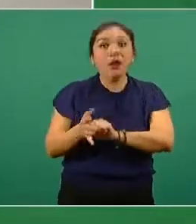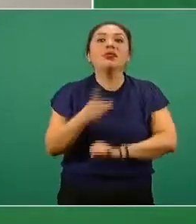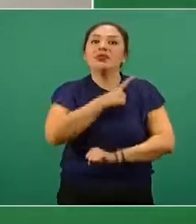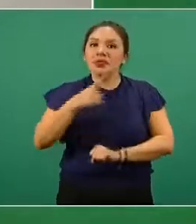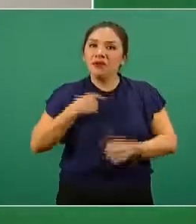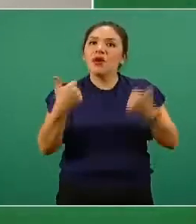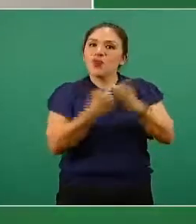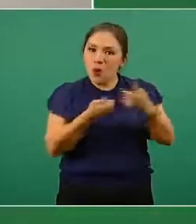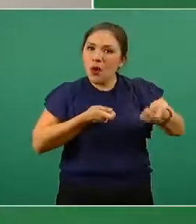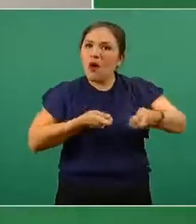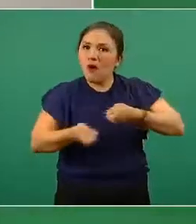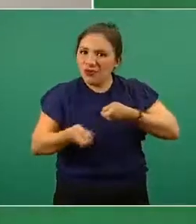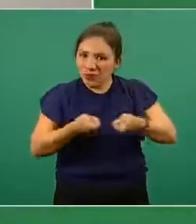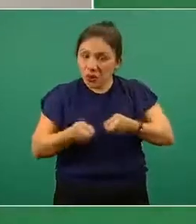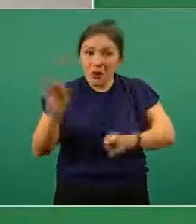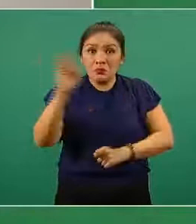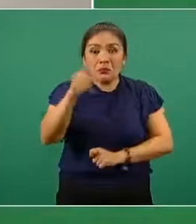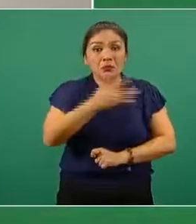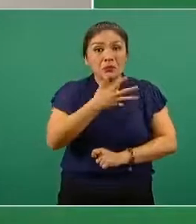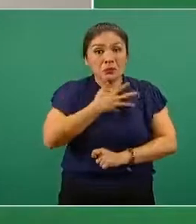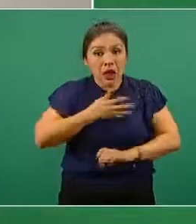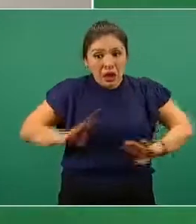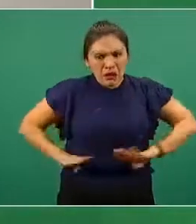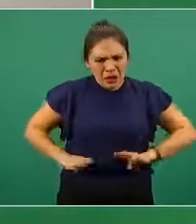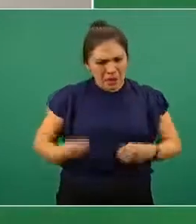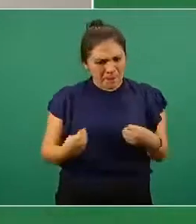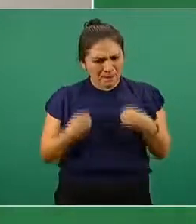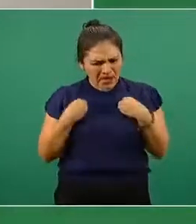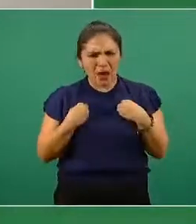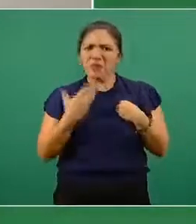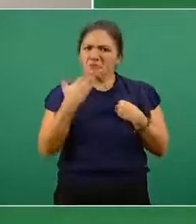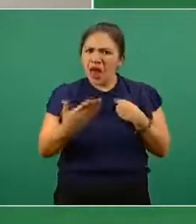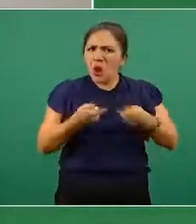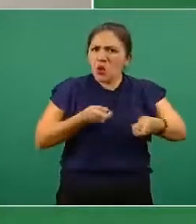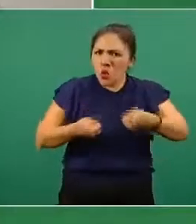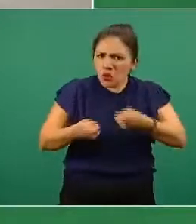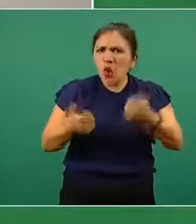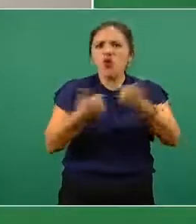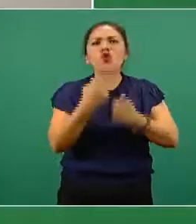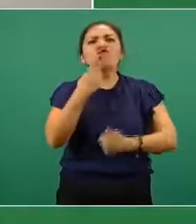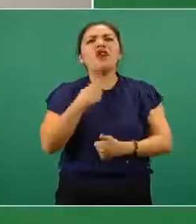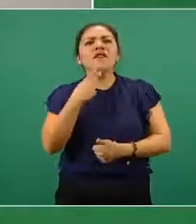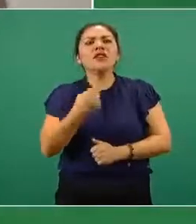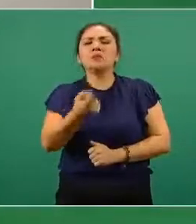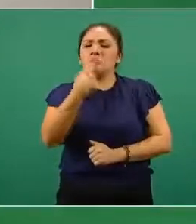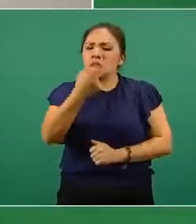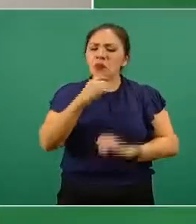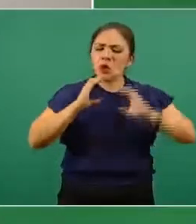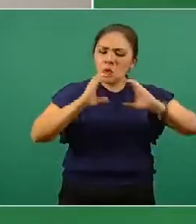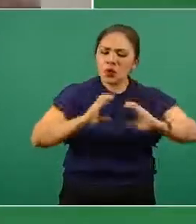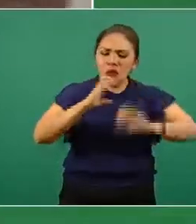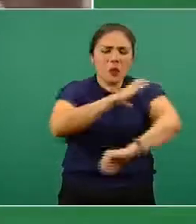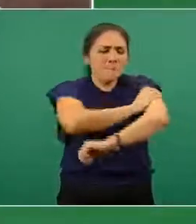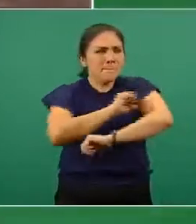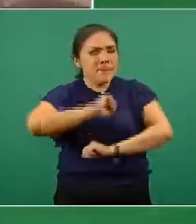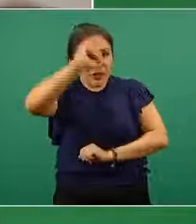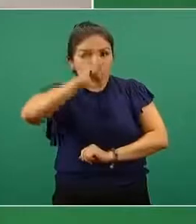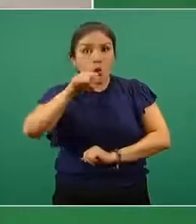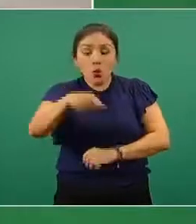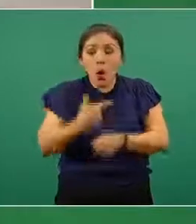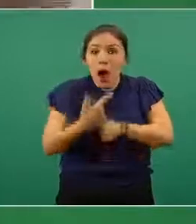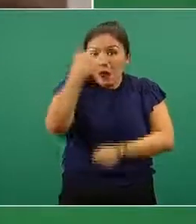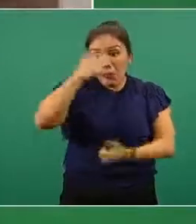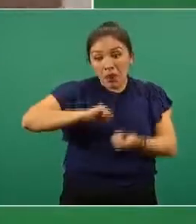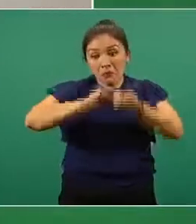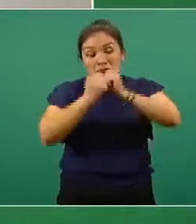sean controladas. Si tienen sus condiciones de vida bajo control, una diabetes controlada, una hipertensión controlada, su riesgo